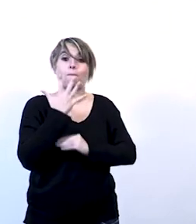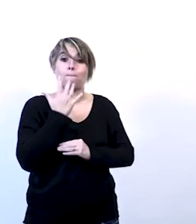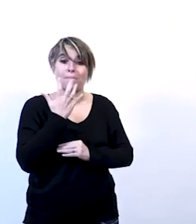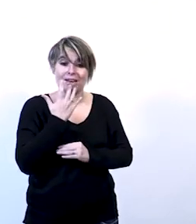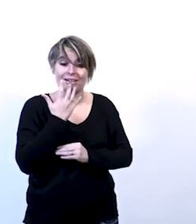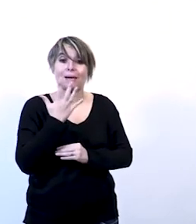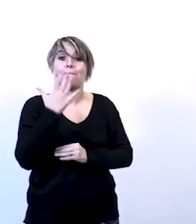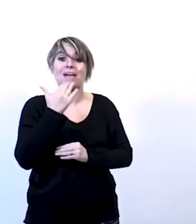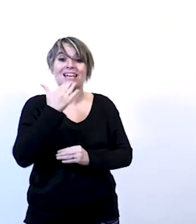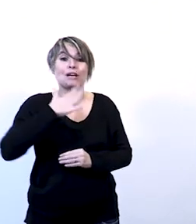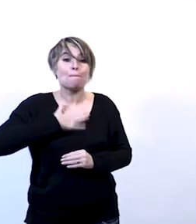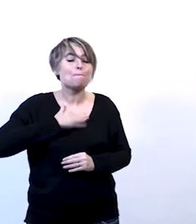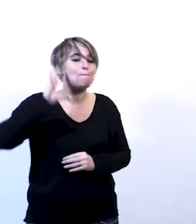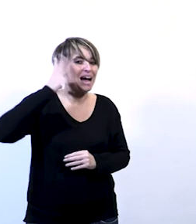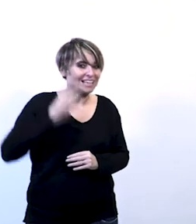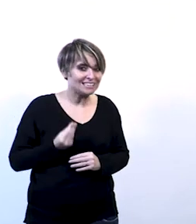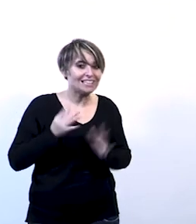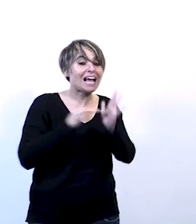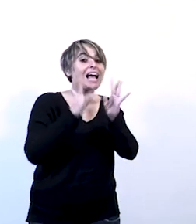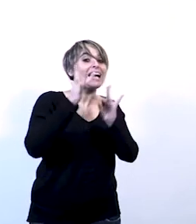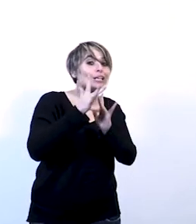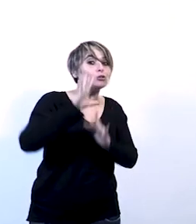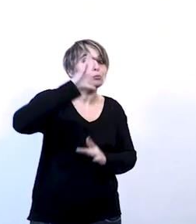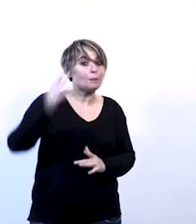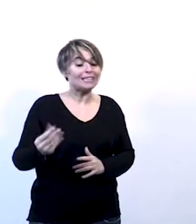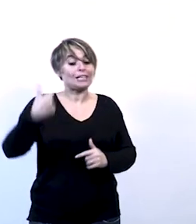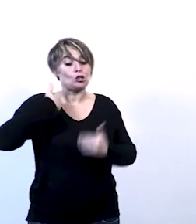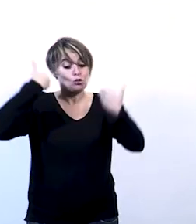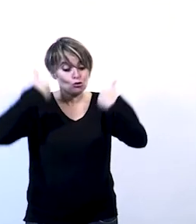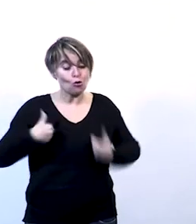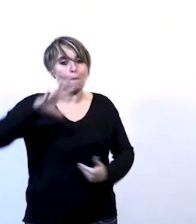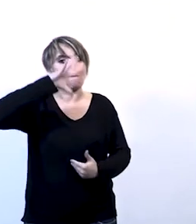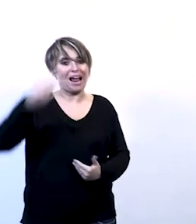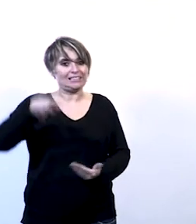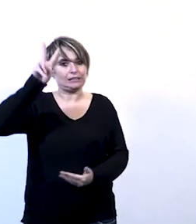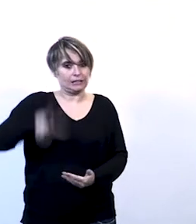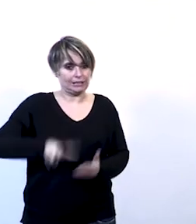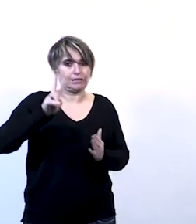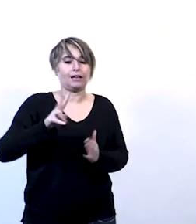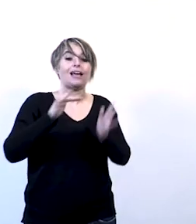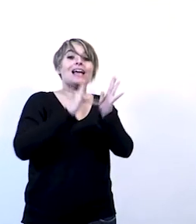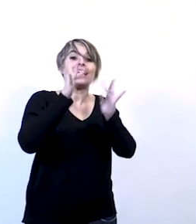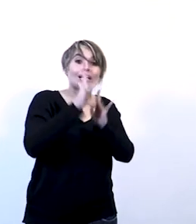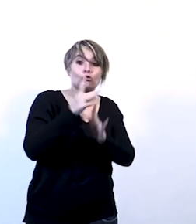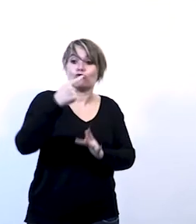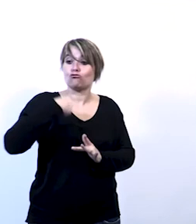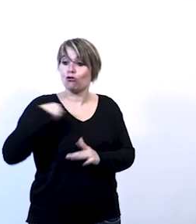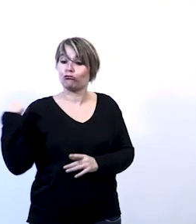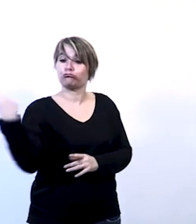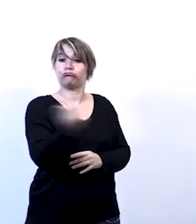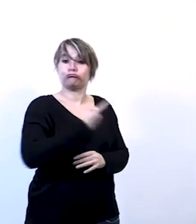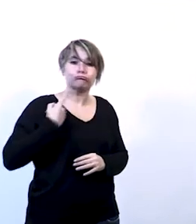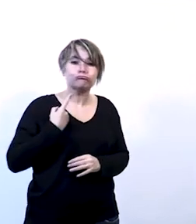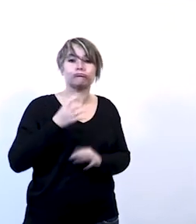es Palestina. Jesús es palestino. Yo soy palestina como él. Entonces, Jesús, yo y él tomamos de la misma